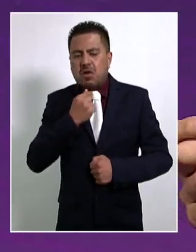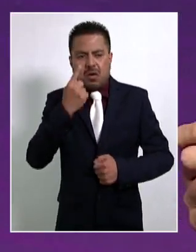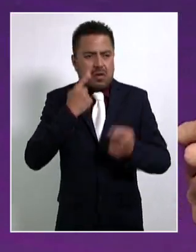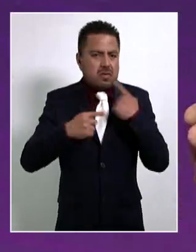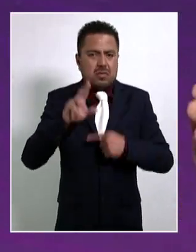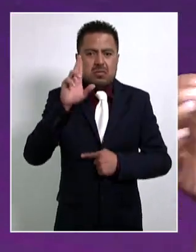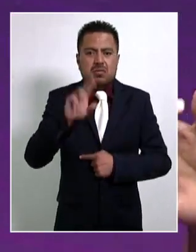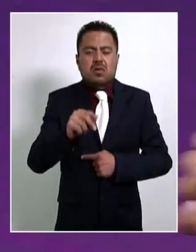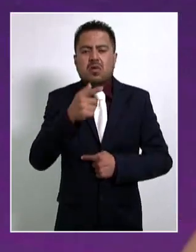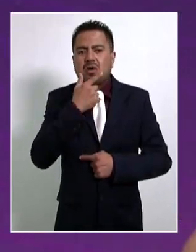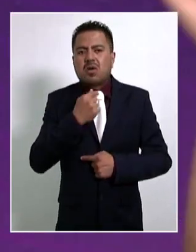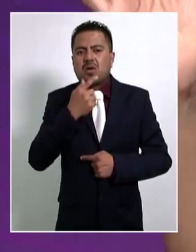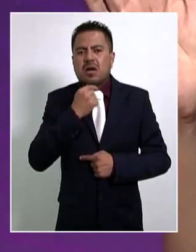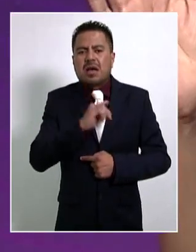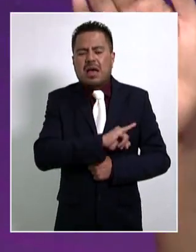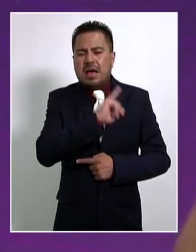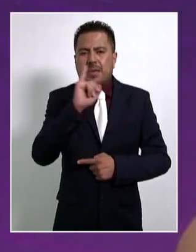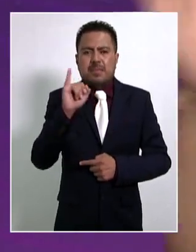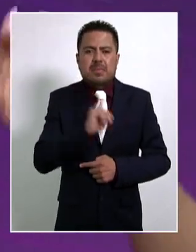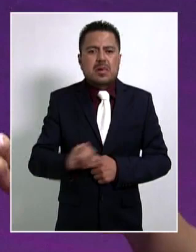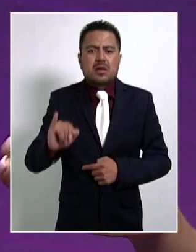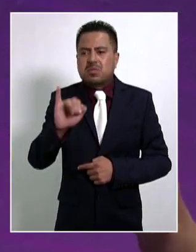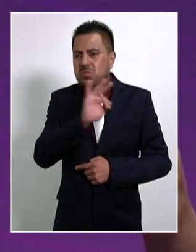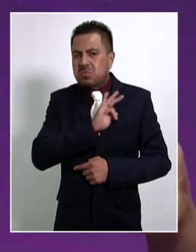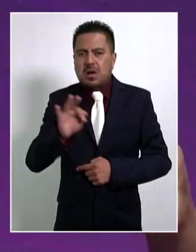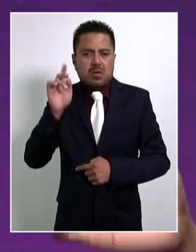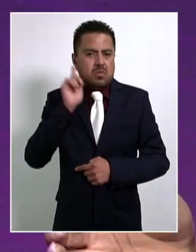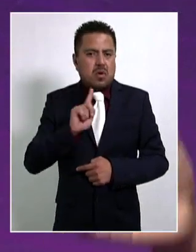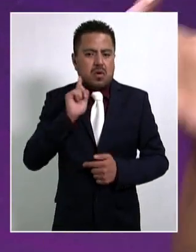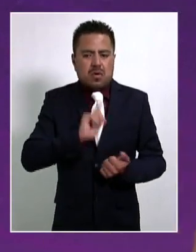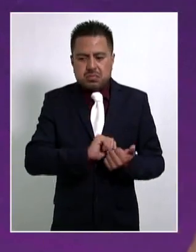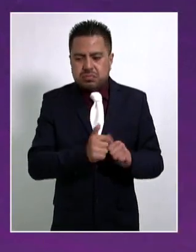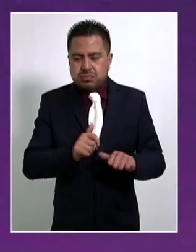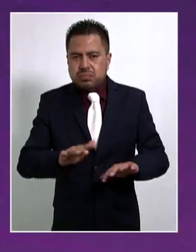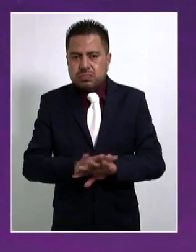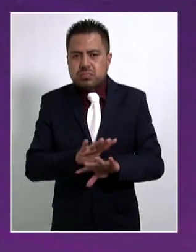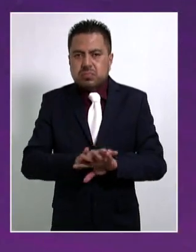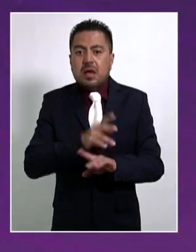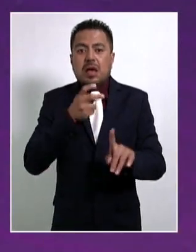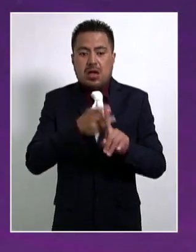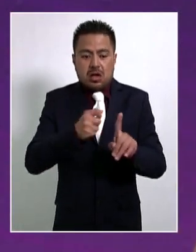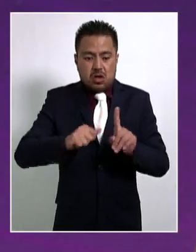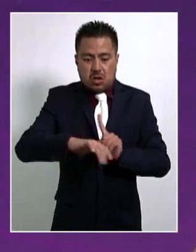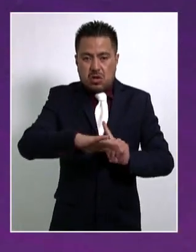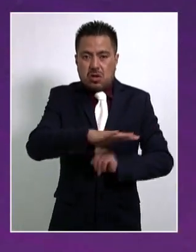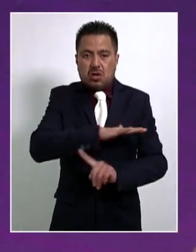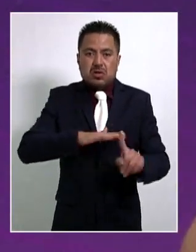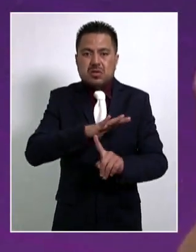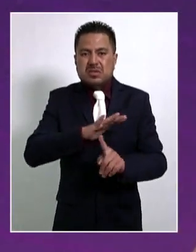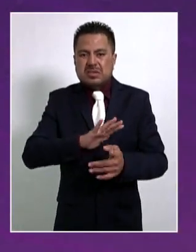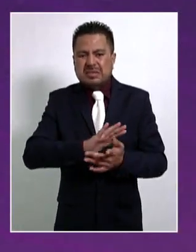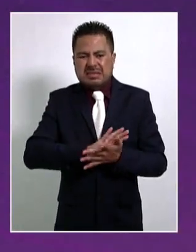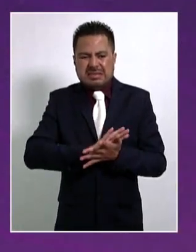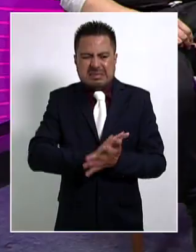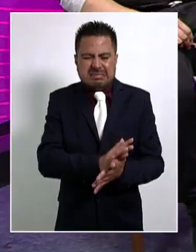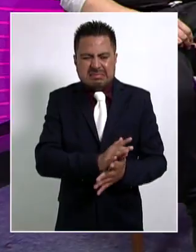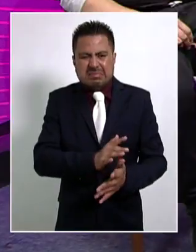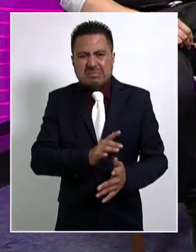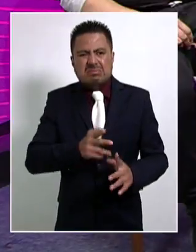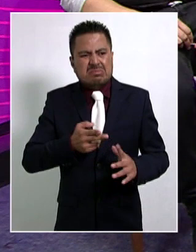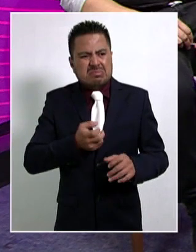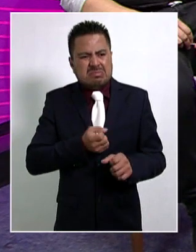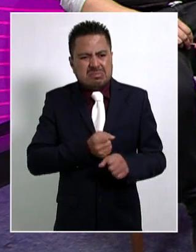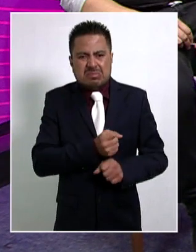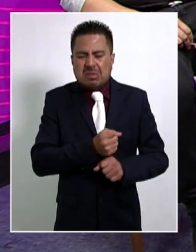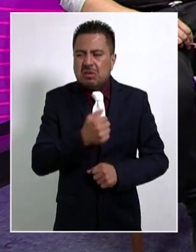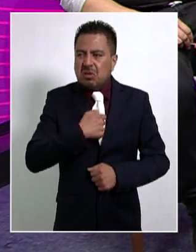un hombre, por supuesto, jamás puede ser una mujer. En ese contexto de rechazo, de violencia, yo